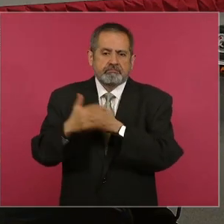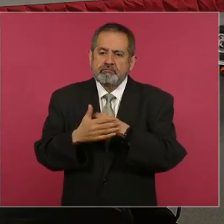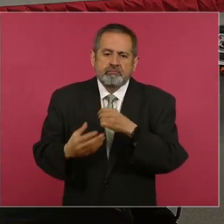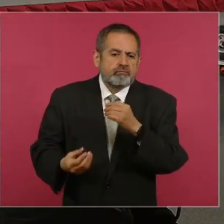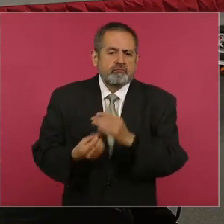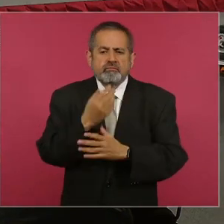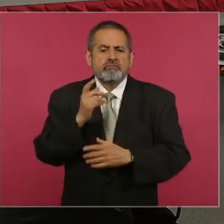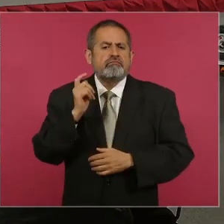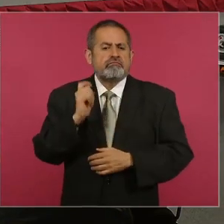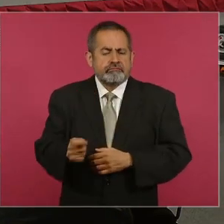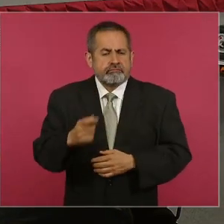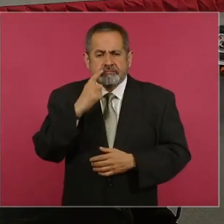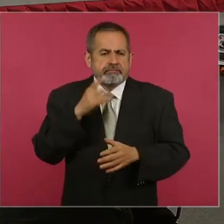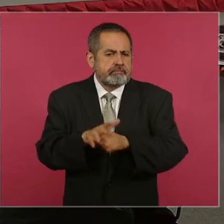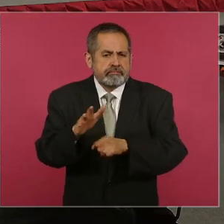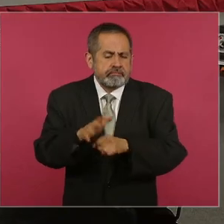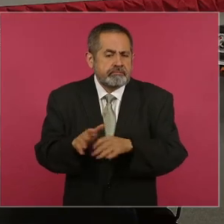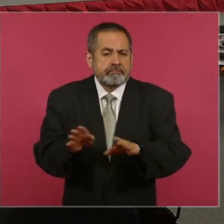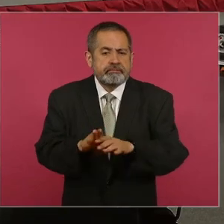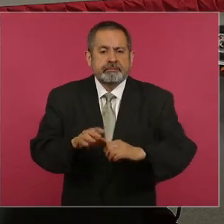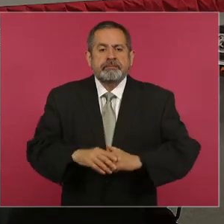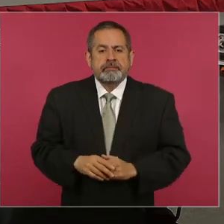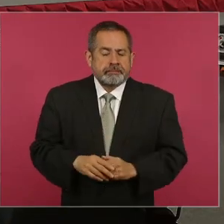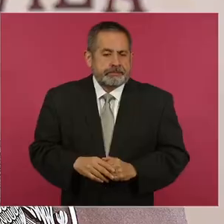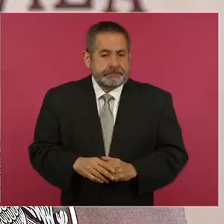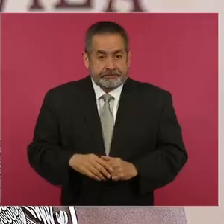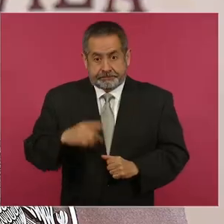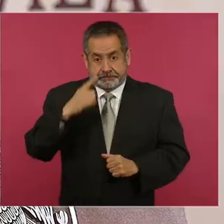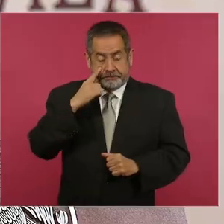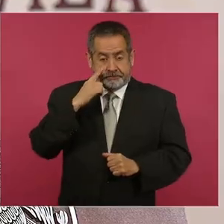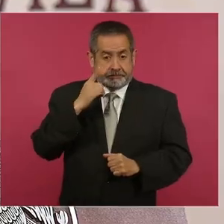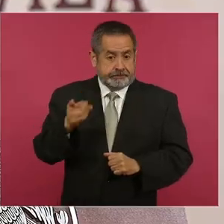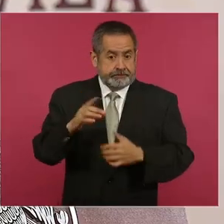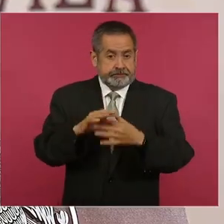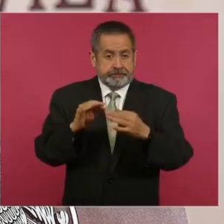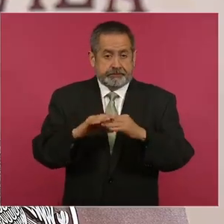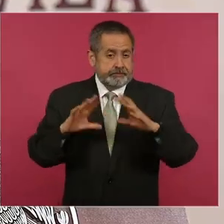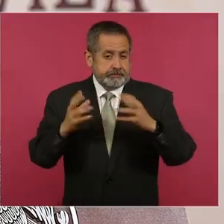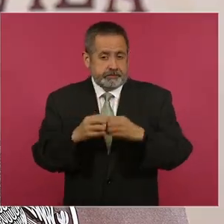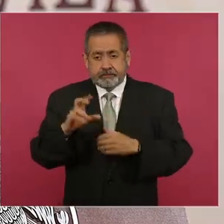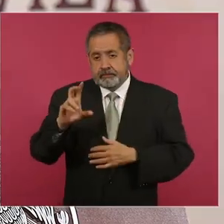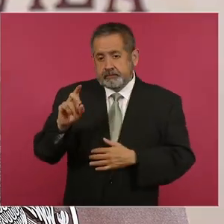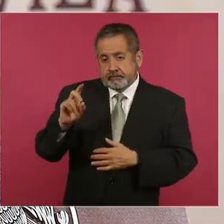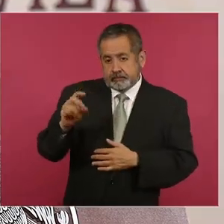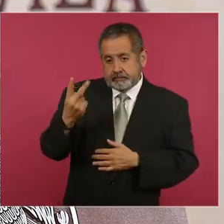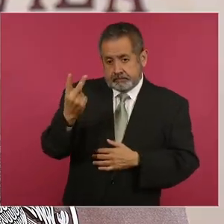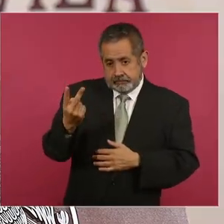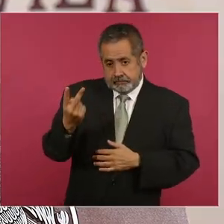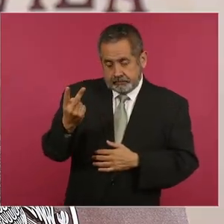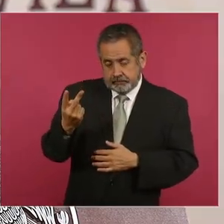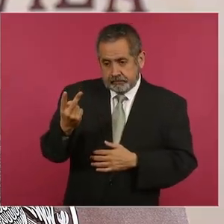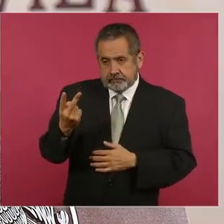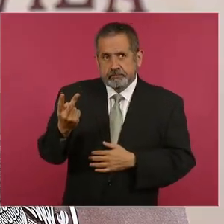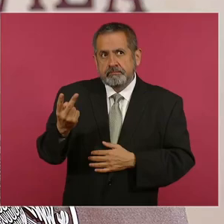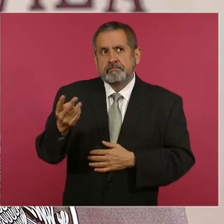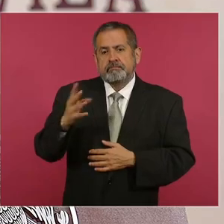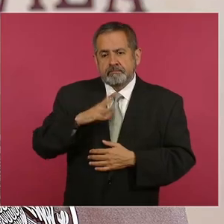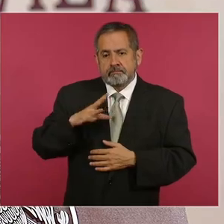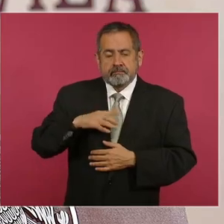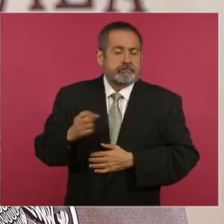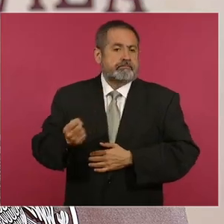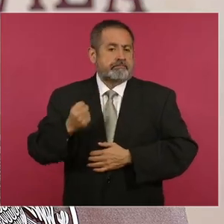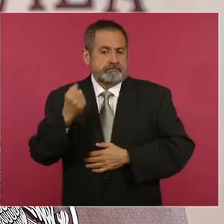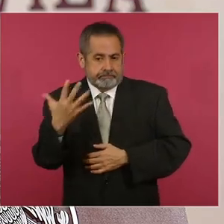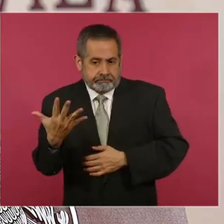Bien, ya estaban considerados dentro de estas 32 compañías, 5 de las